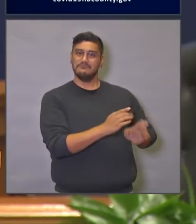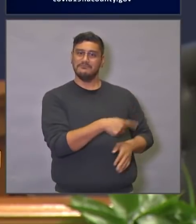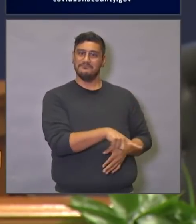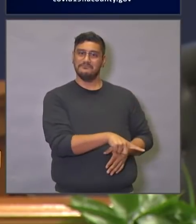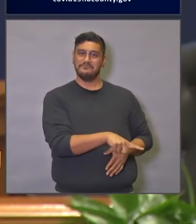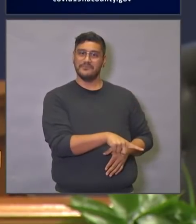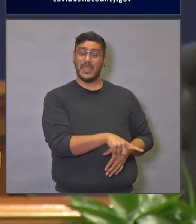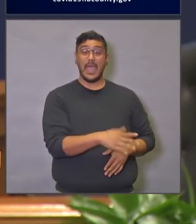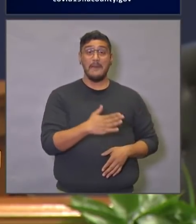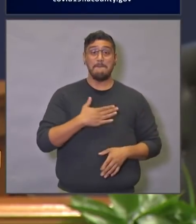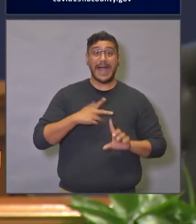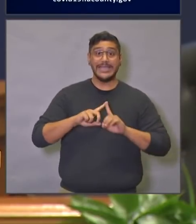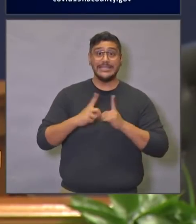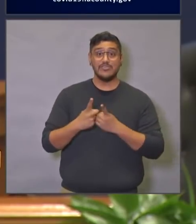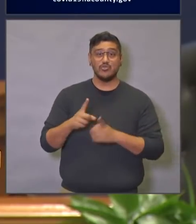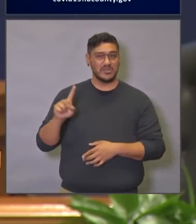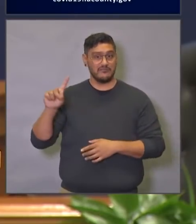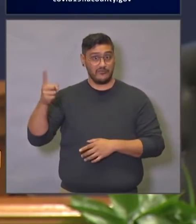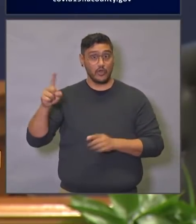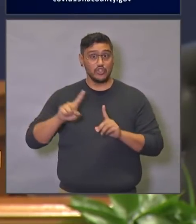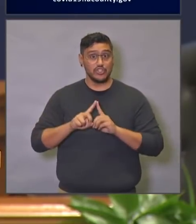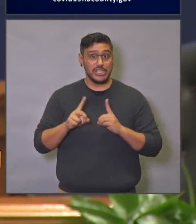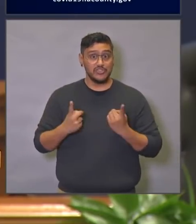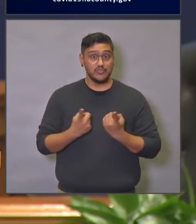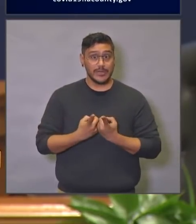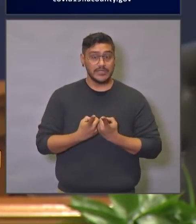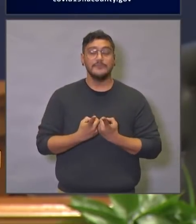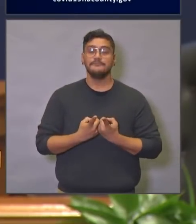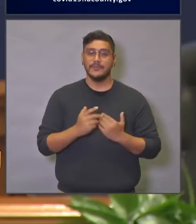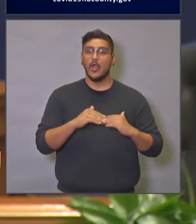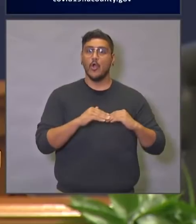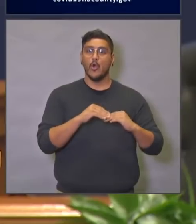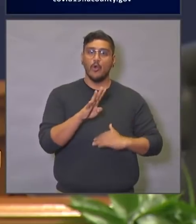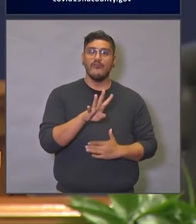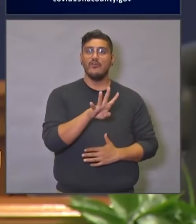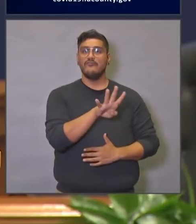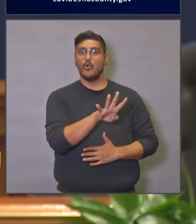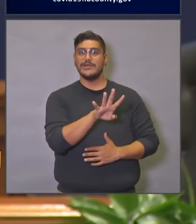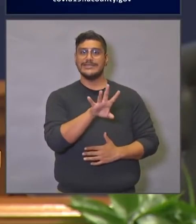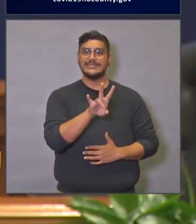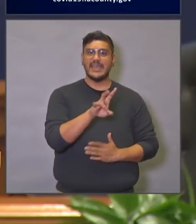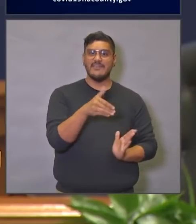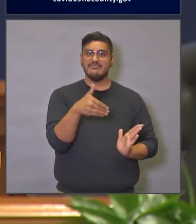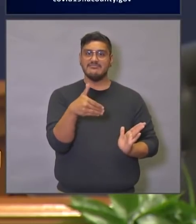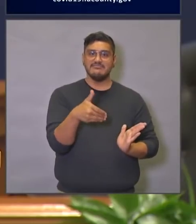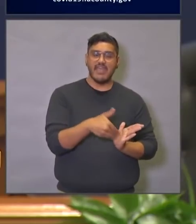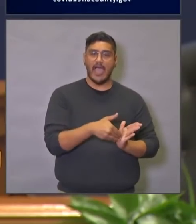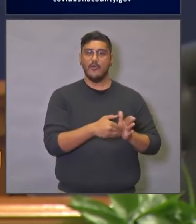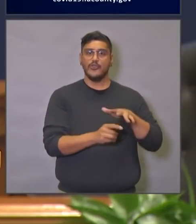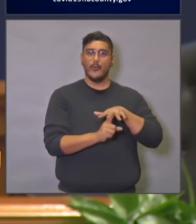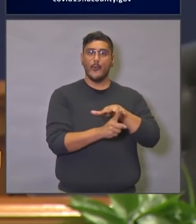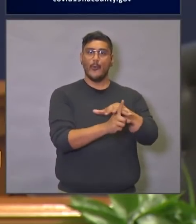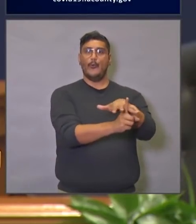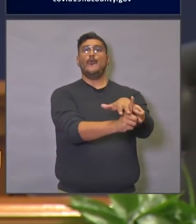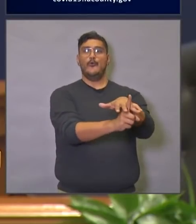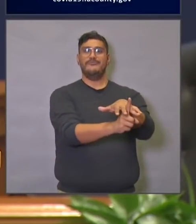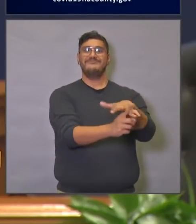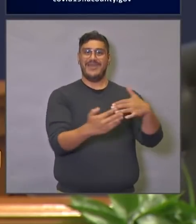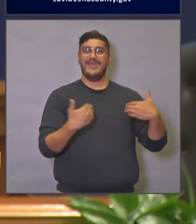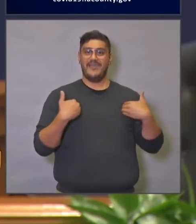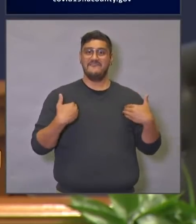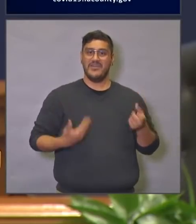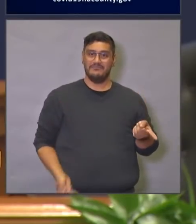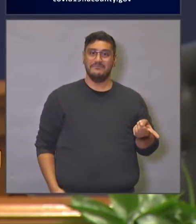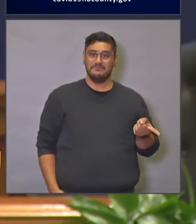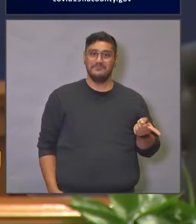que yo represento, el primero distrito, tenemos ahora más que 47,000 casos confirmados. Cada día